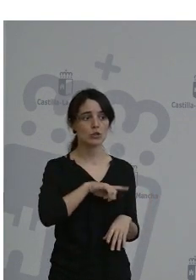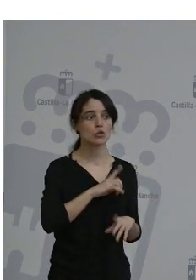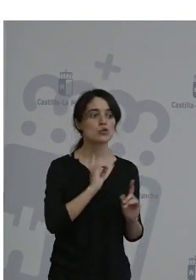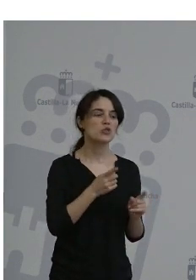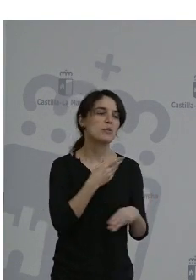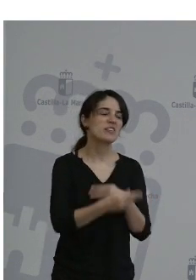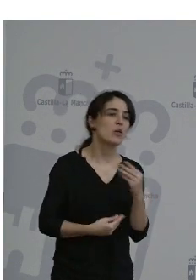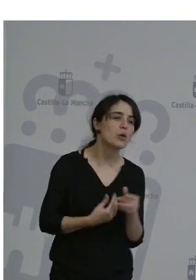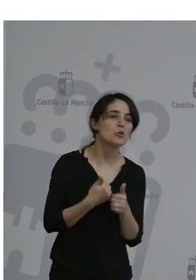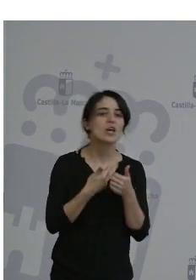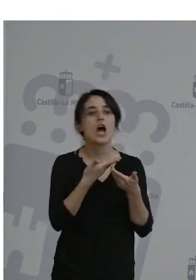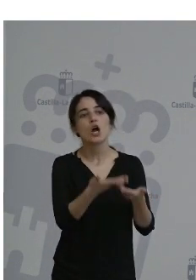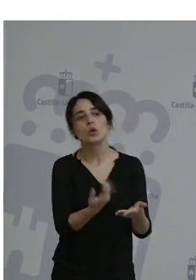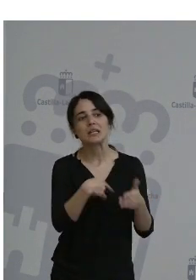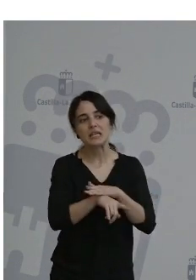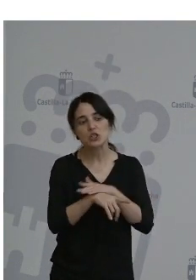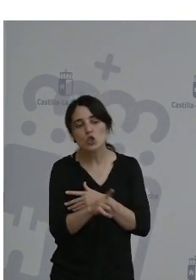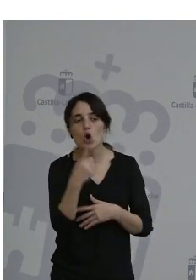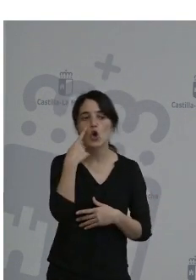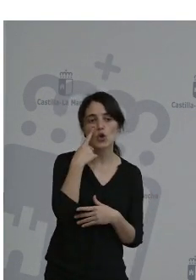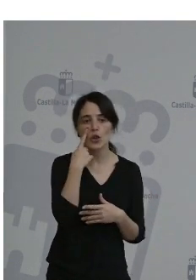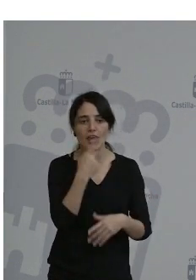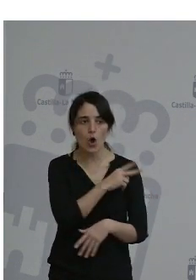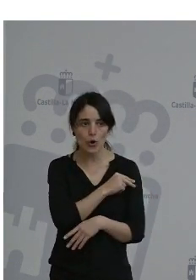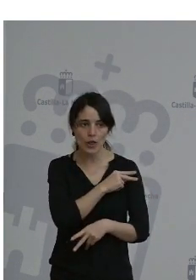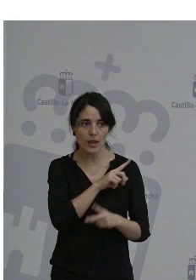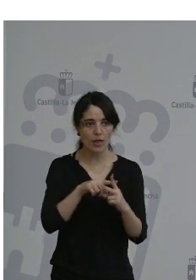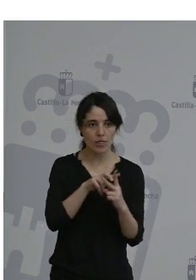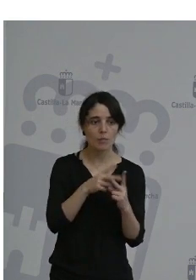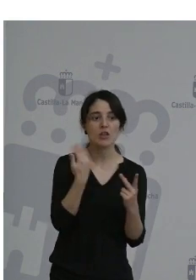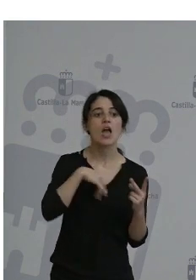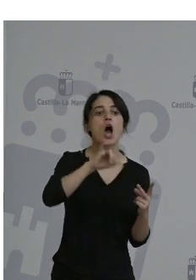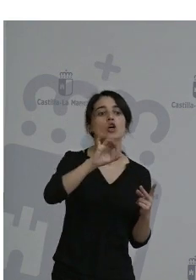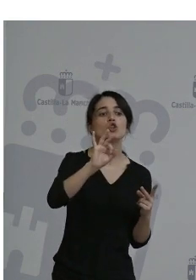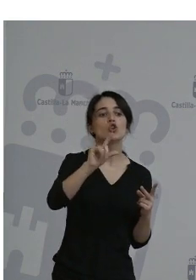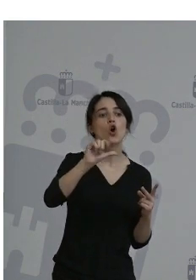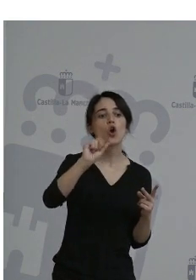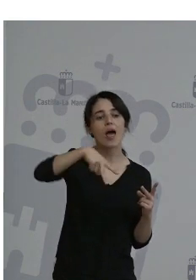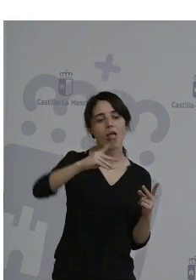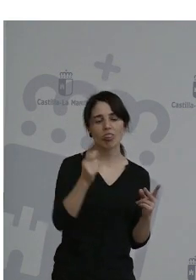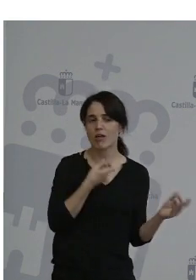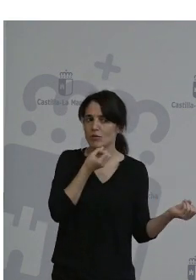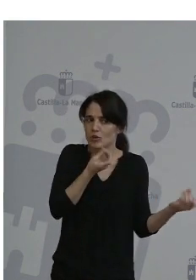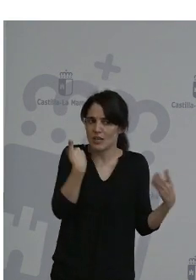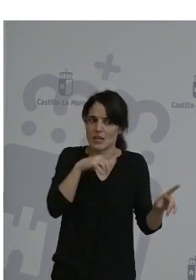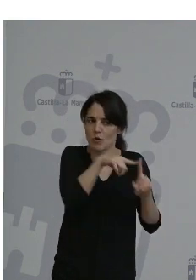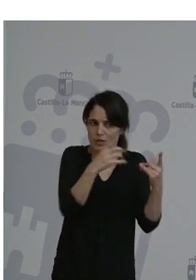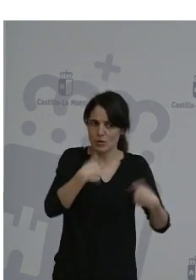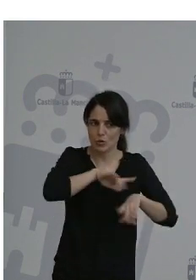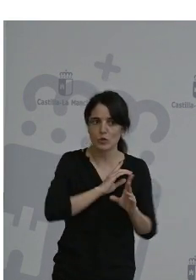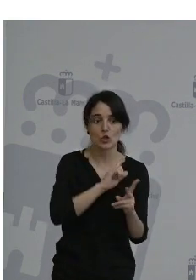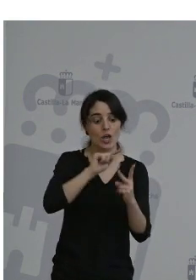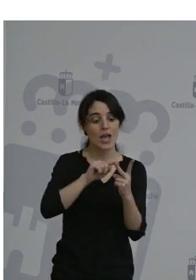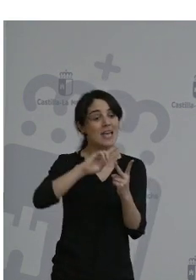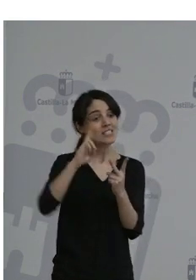gestión, ordenanza y bueno, que Yolanda ya lo ha señalado, que es uno de los retos. Y tenemos el